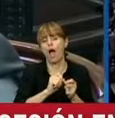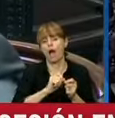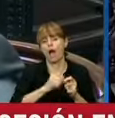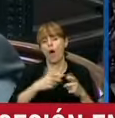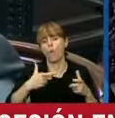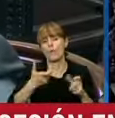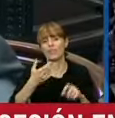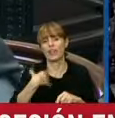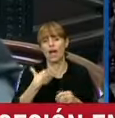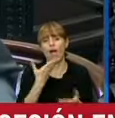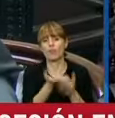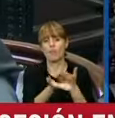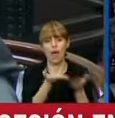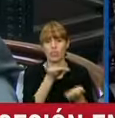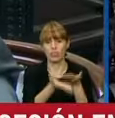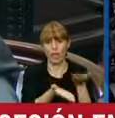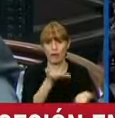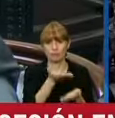hashtag,